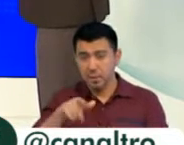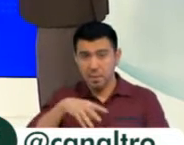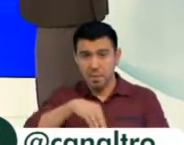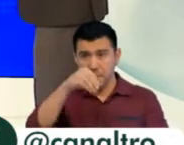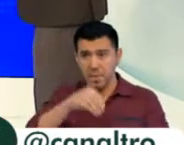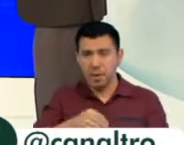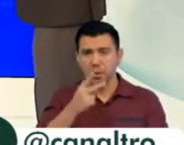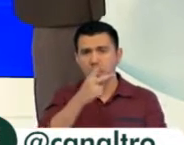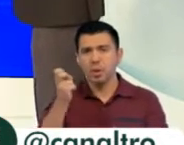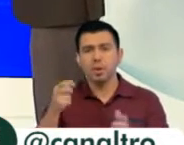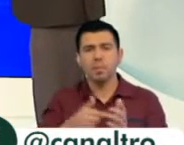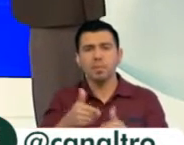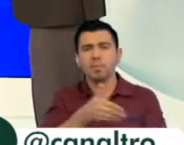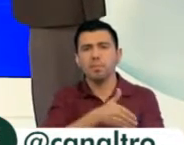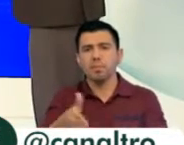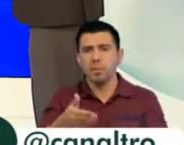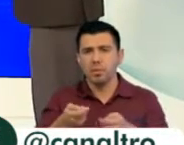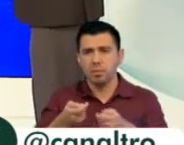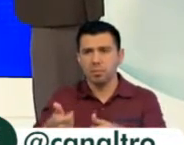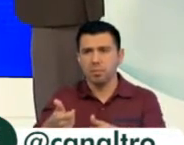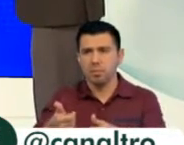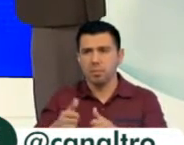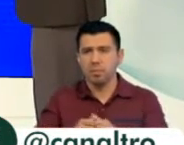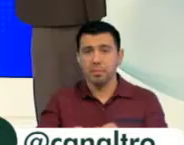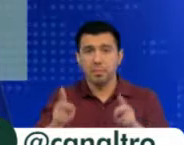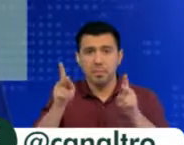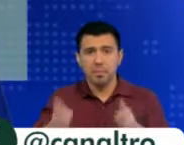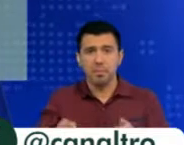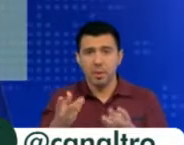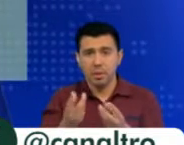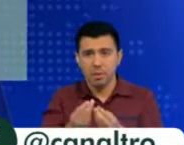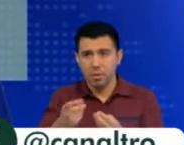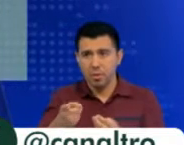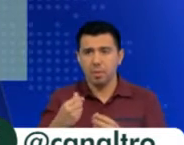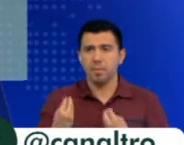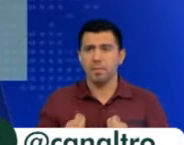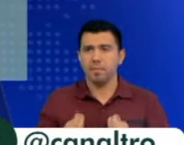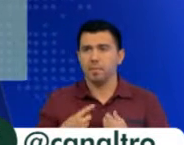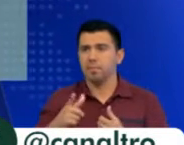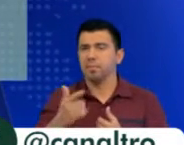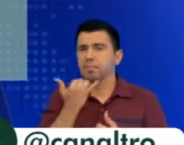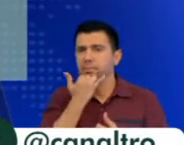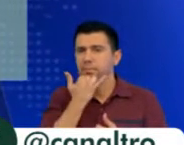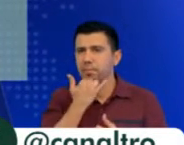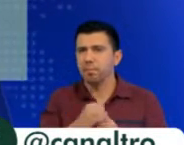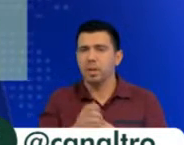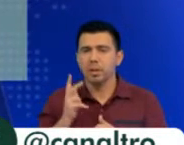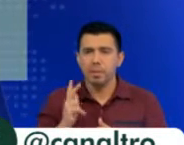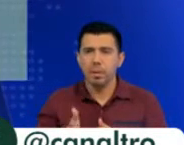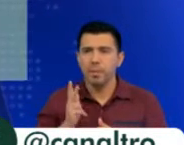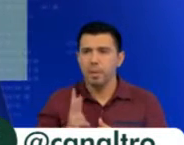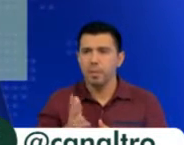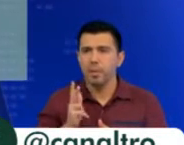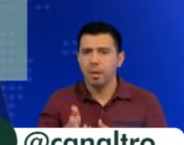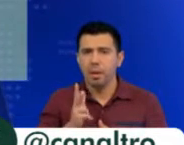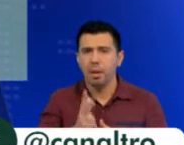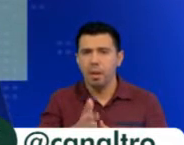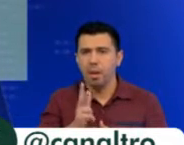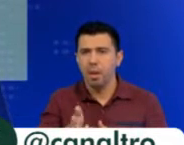200 mil millones de pesos, aún los habitantes de esta zona continúan caminando por estas